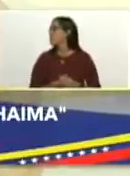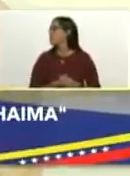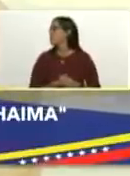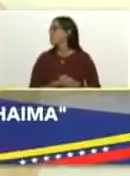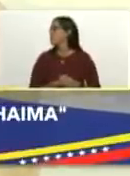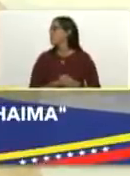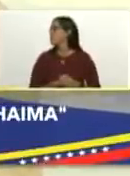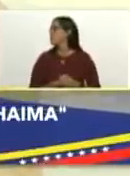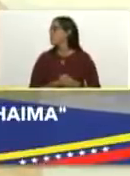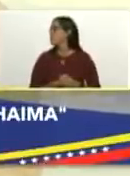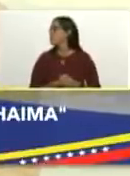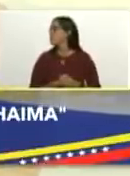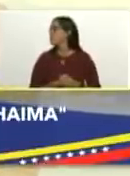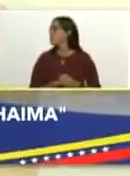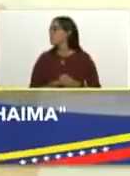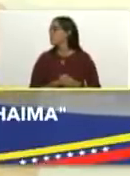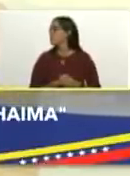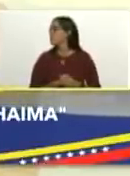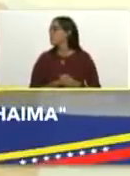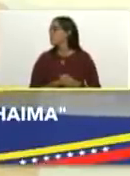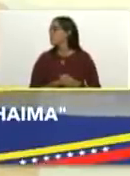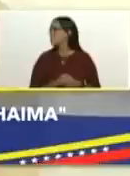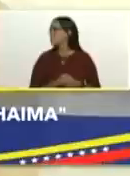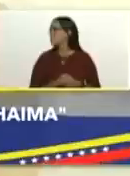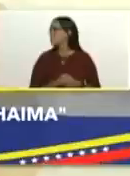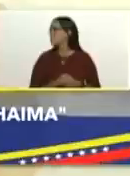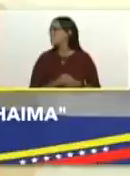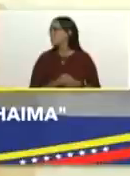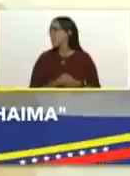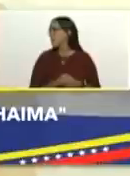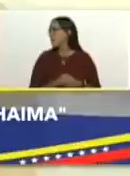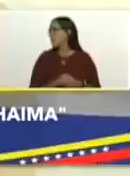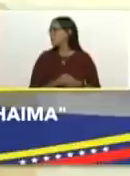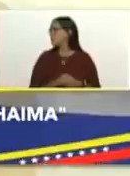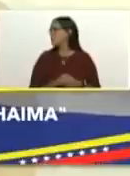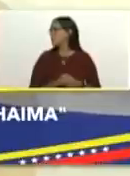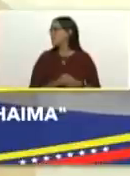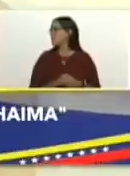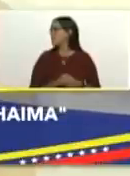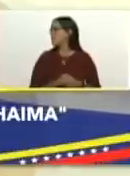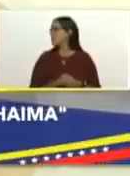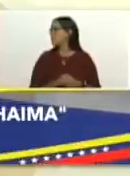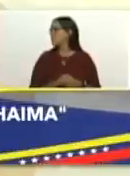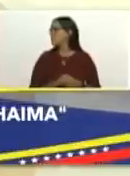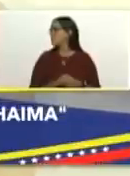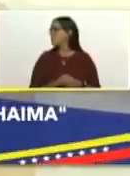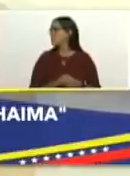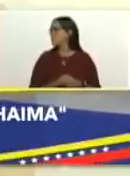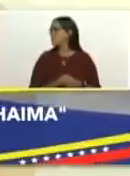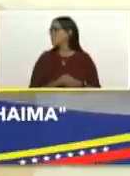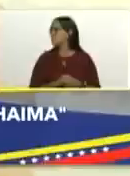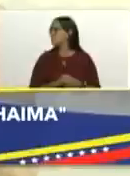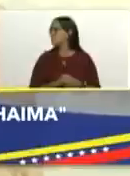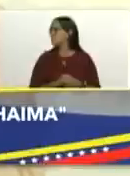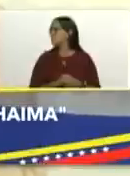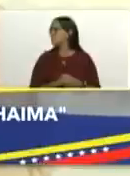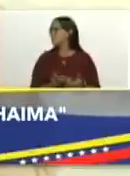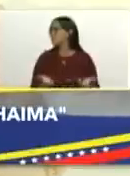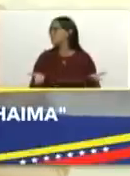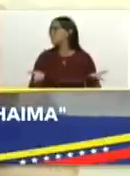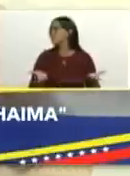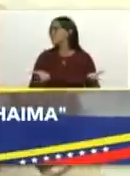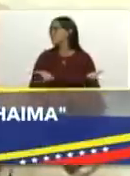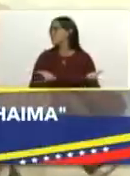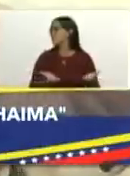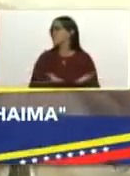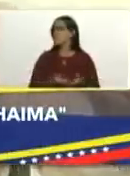Ese plan está trazado y vamos paso a paso mejorando, recuperando. Y ahora entonces a